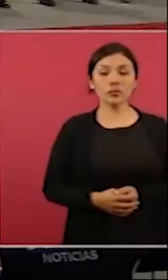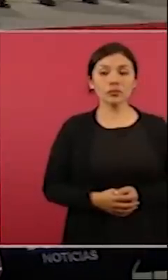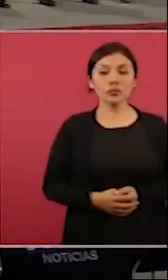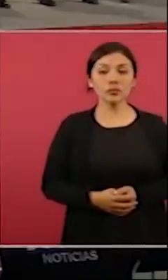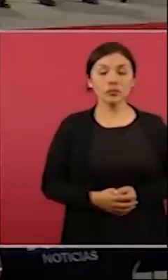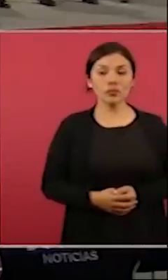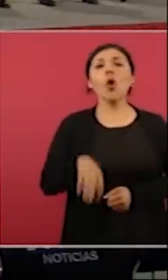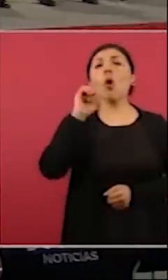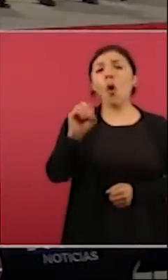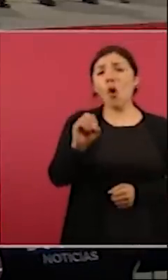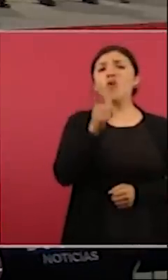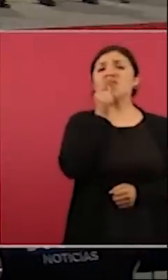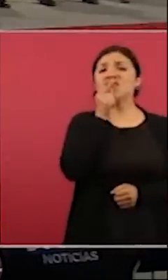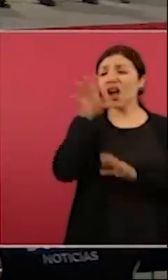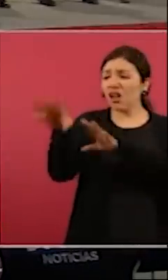órdenes de aprehensión,